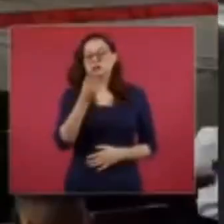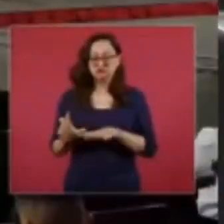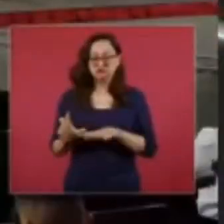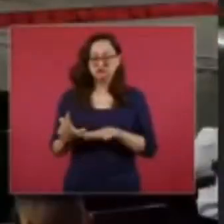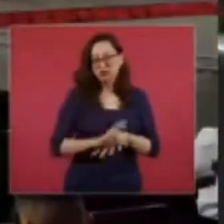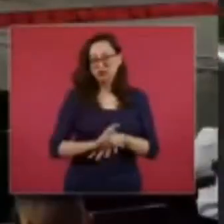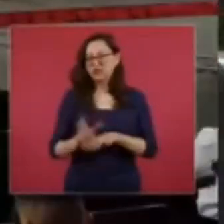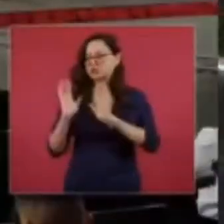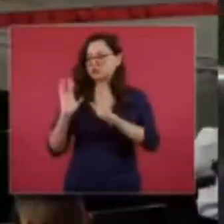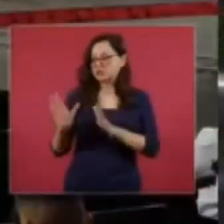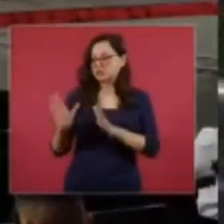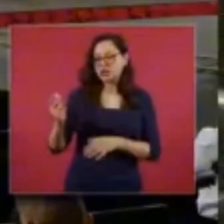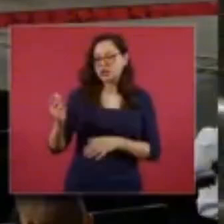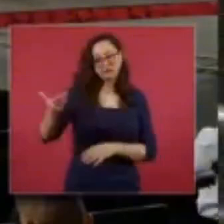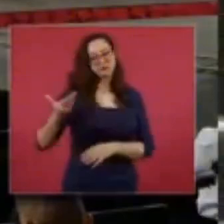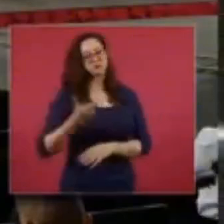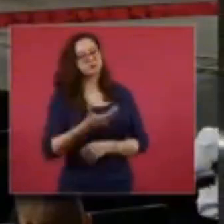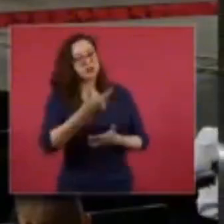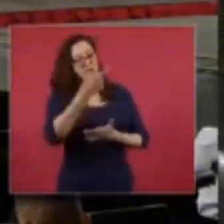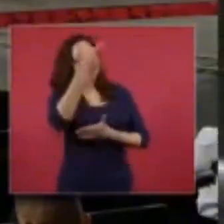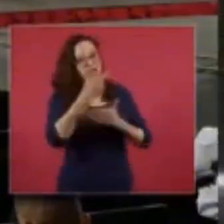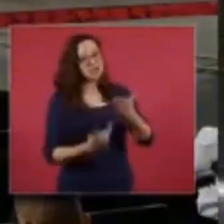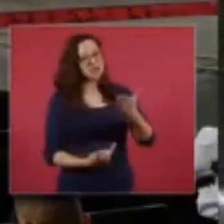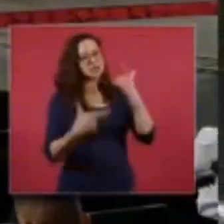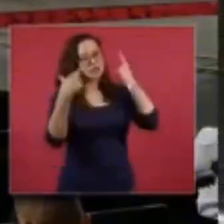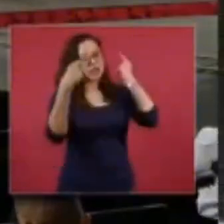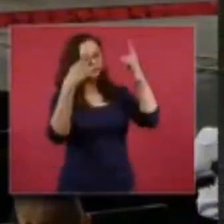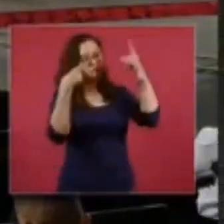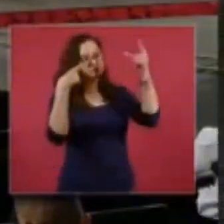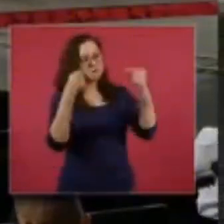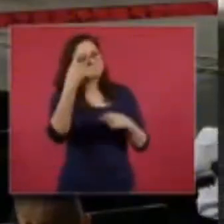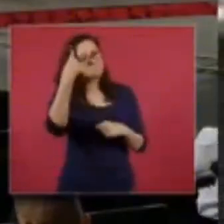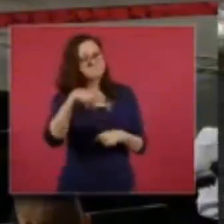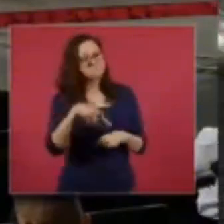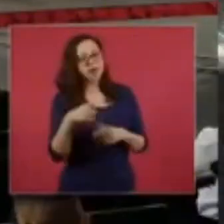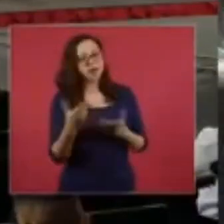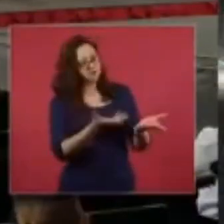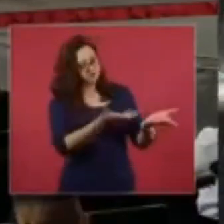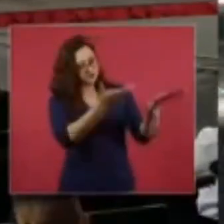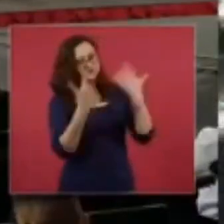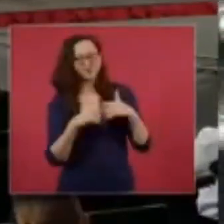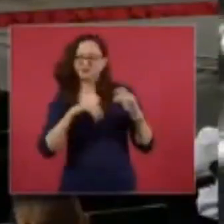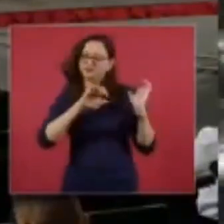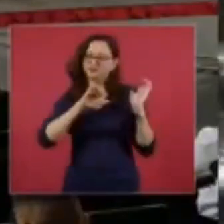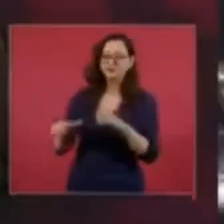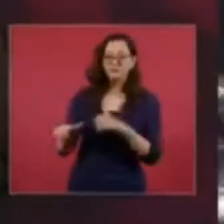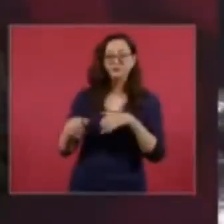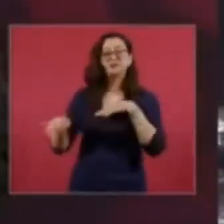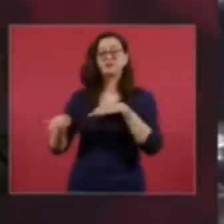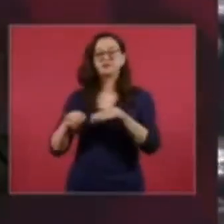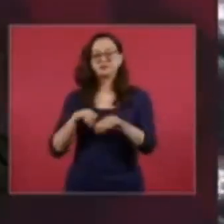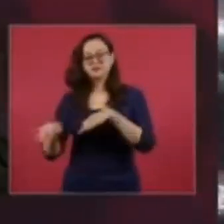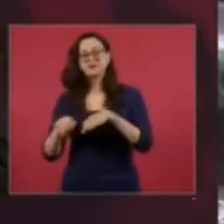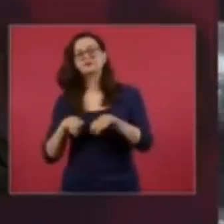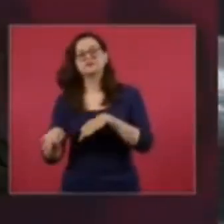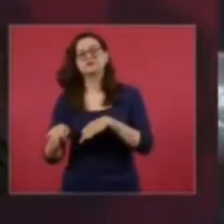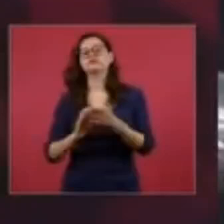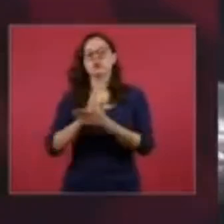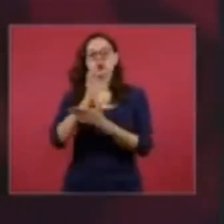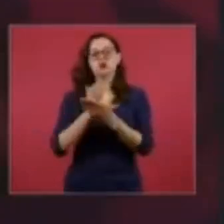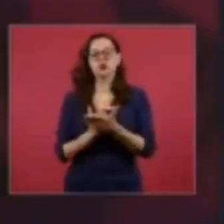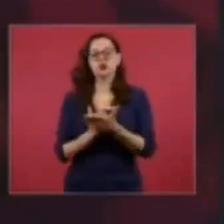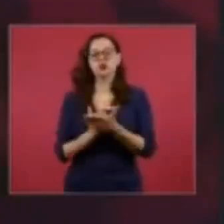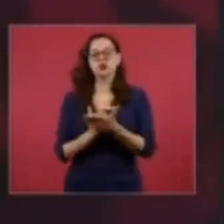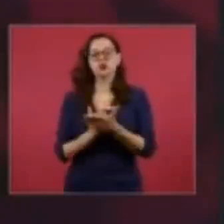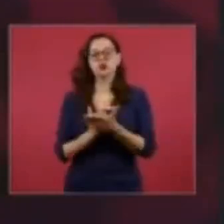solicitado los datos de las y los egresados para hacerles llegar la información de los requisitos y documentos para su contratación. Y como ya